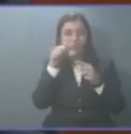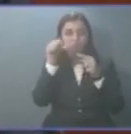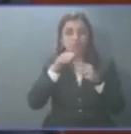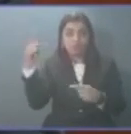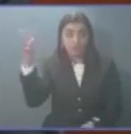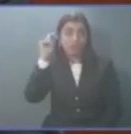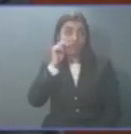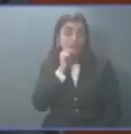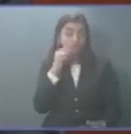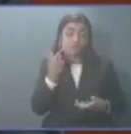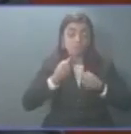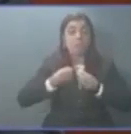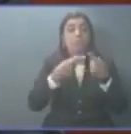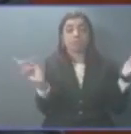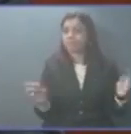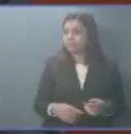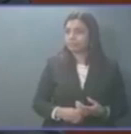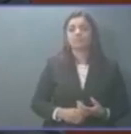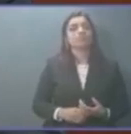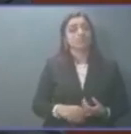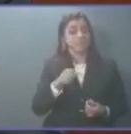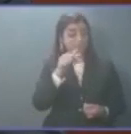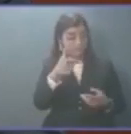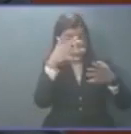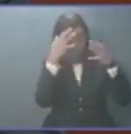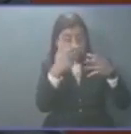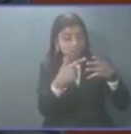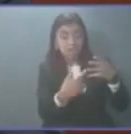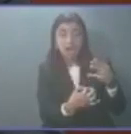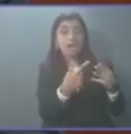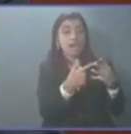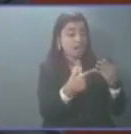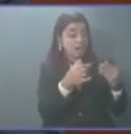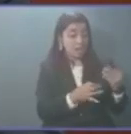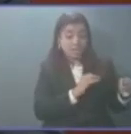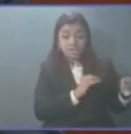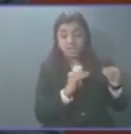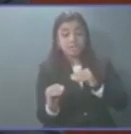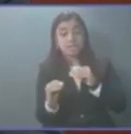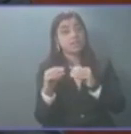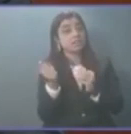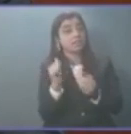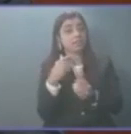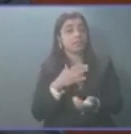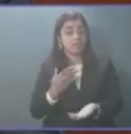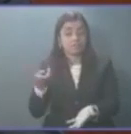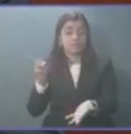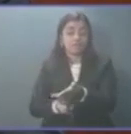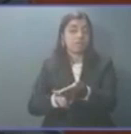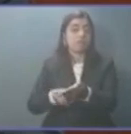Decía: este decreto legislativo no será ley hasta que tenga la firma del presidente, cosa que no